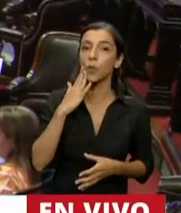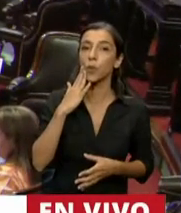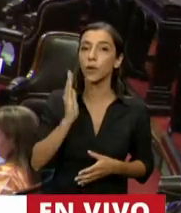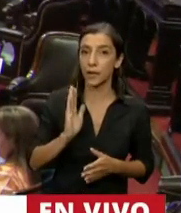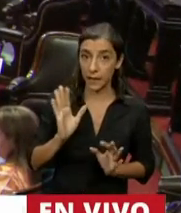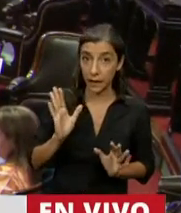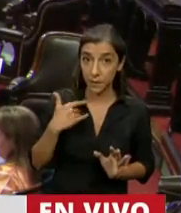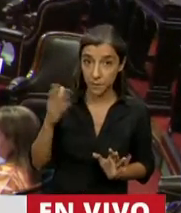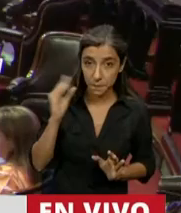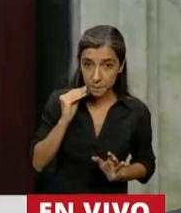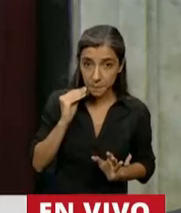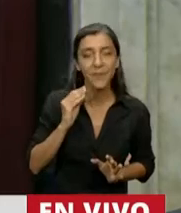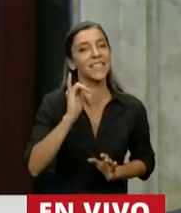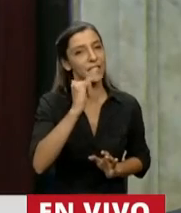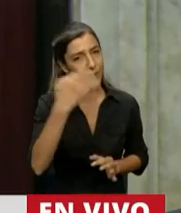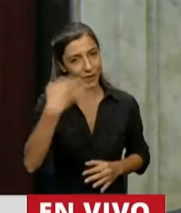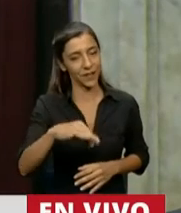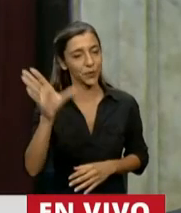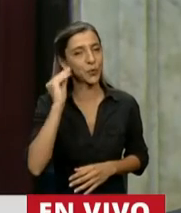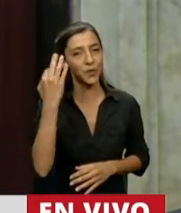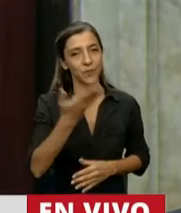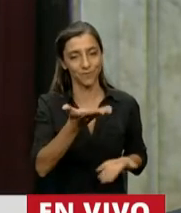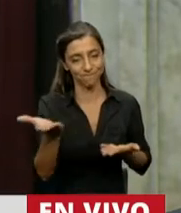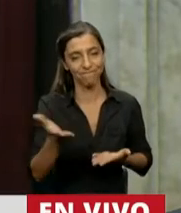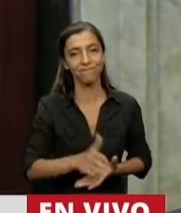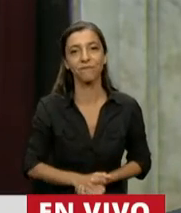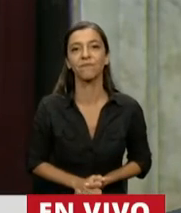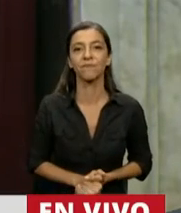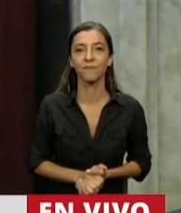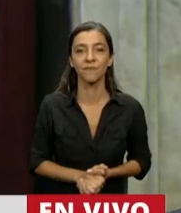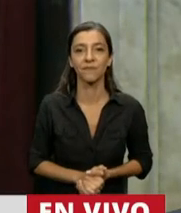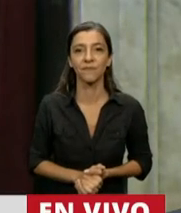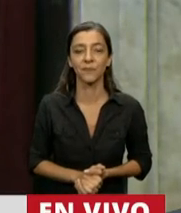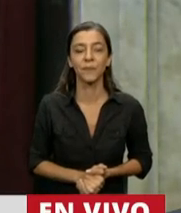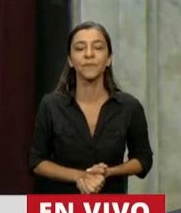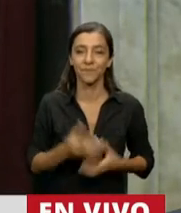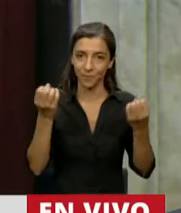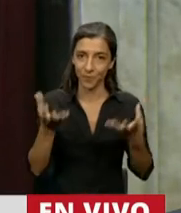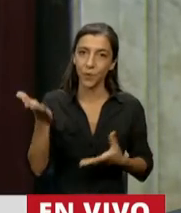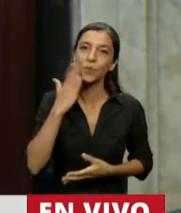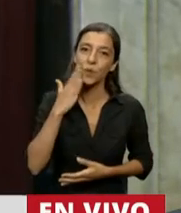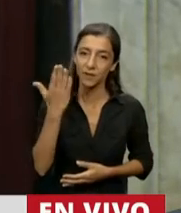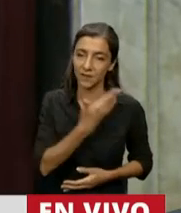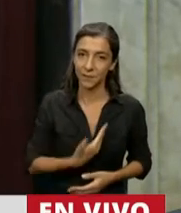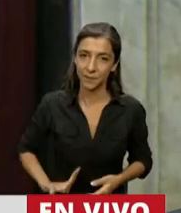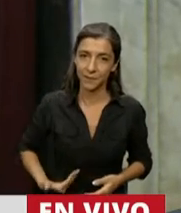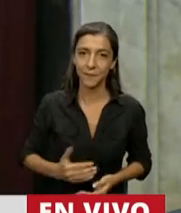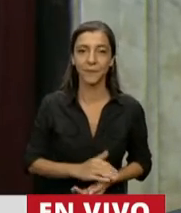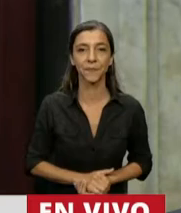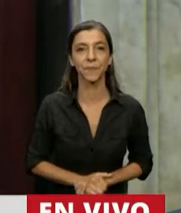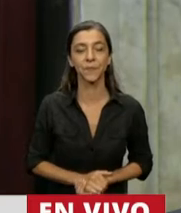ahí ahí sí ahí lo escuchábamos diputado adelante tiene la palabra buenas tardes señor presidente